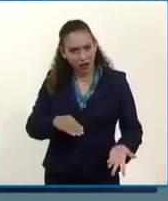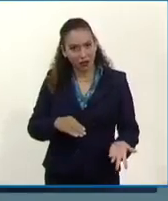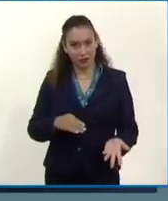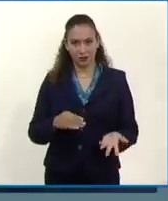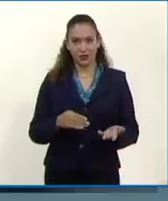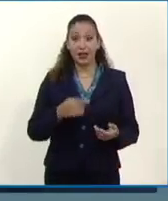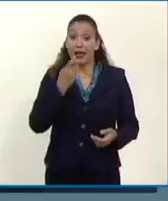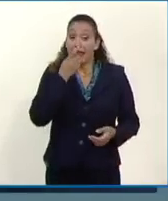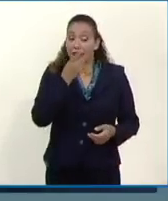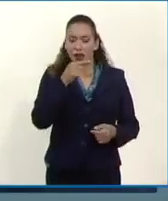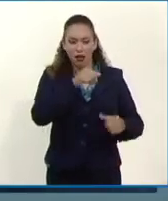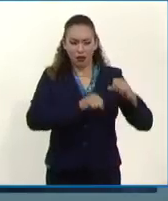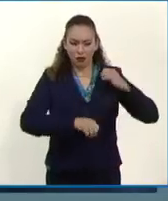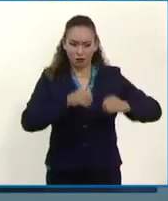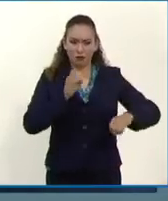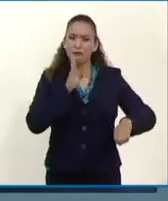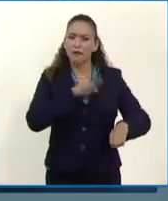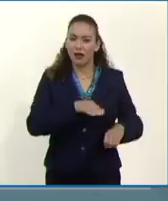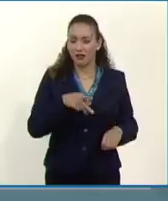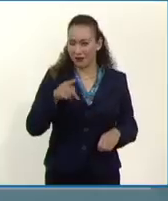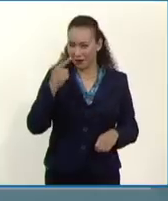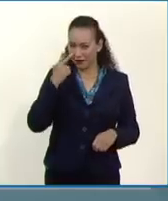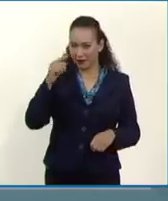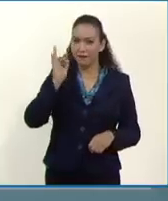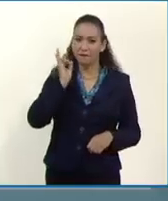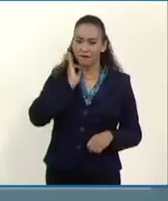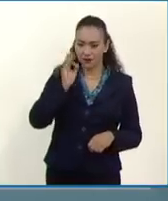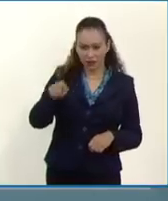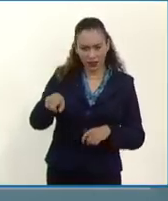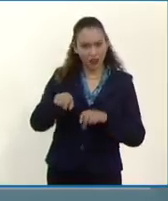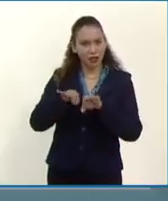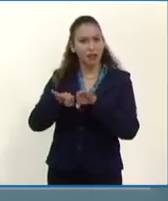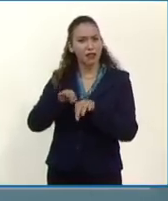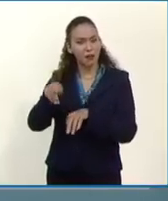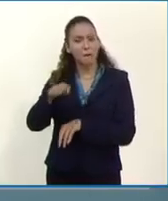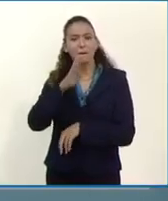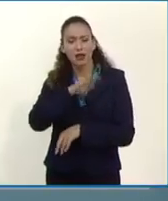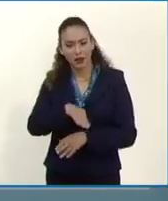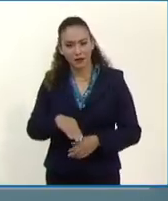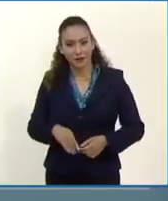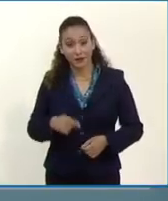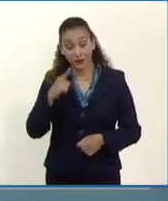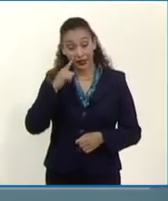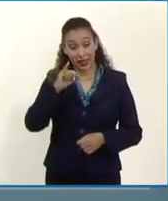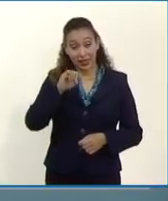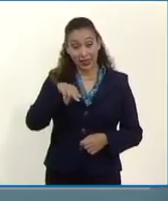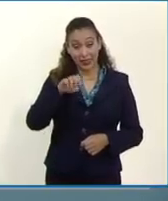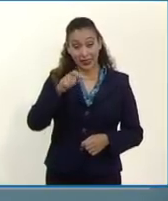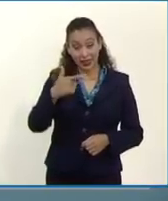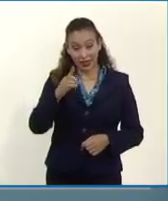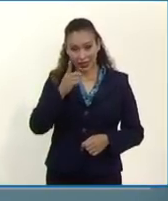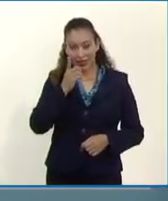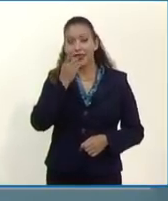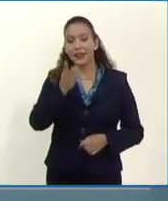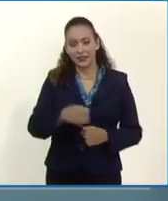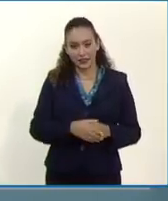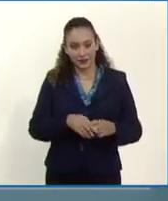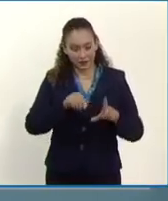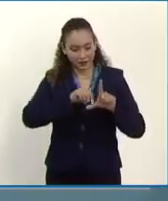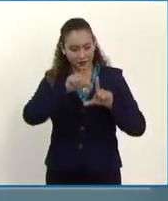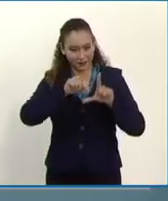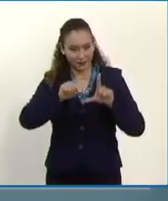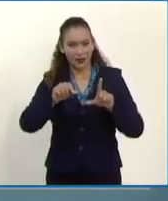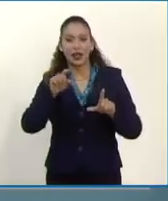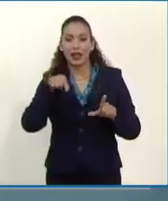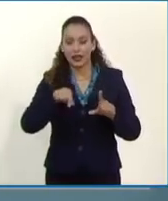generalizada del actuar de las fiscalías. De acuerdo con el INEGI, la justicia local resuelve el 63% de los